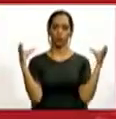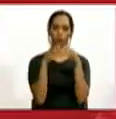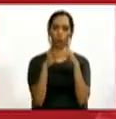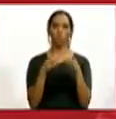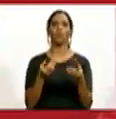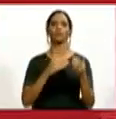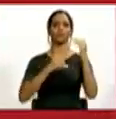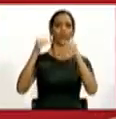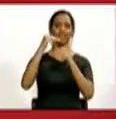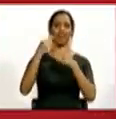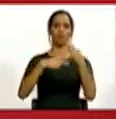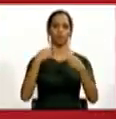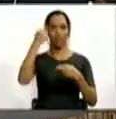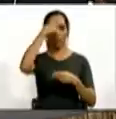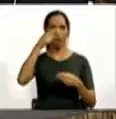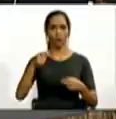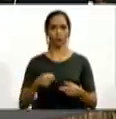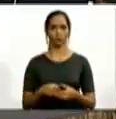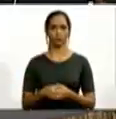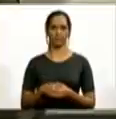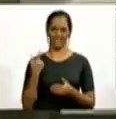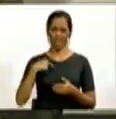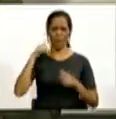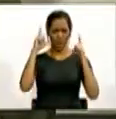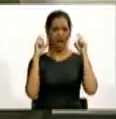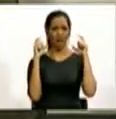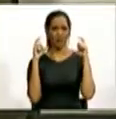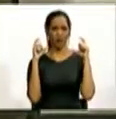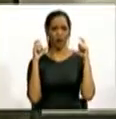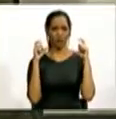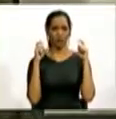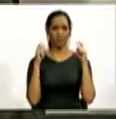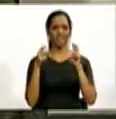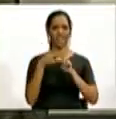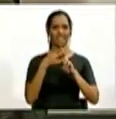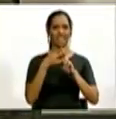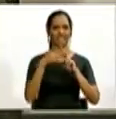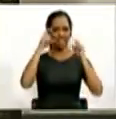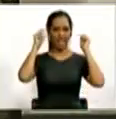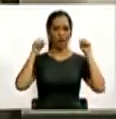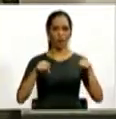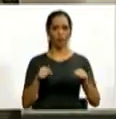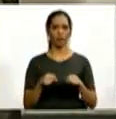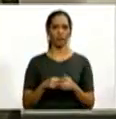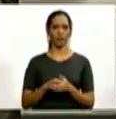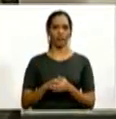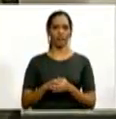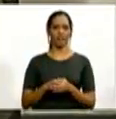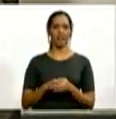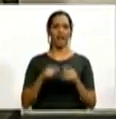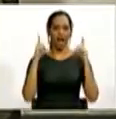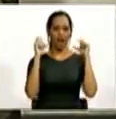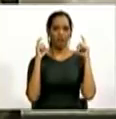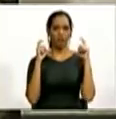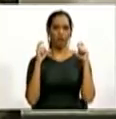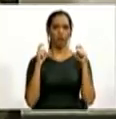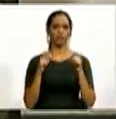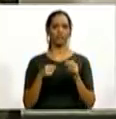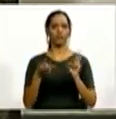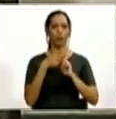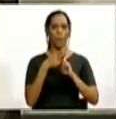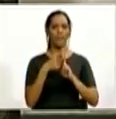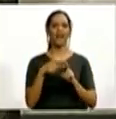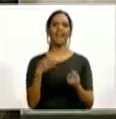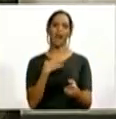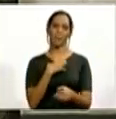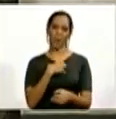y al pueblo. Sí. Tenemos una foto que va a acompañar la etiqueta el día de hoy, que es la... ¿Cuál será? La foto de la etiqueta es numerada